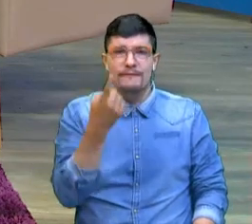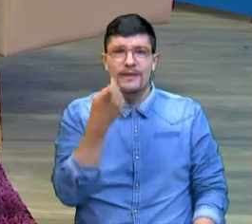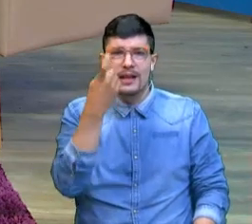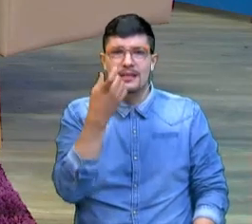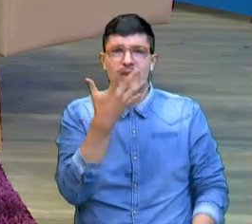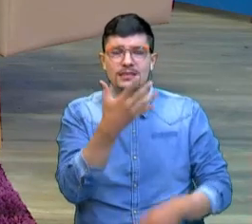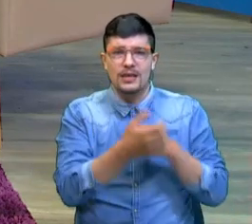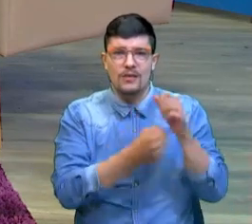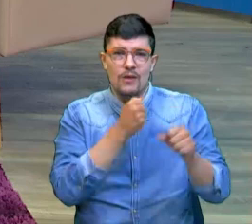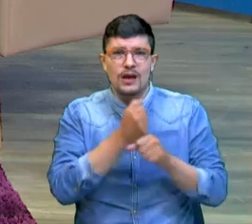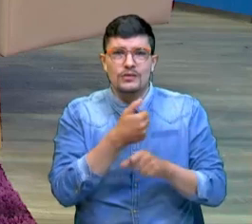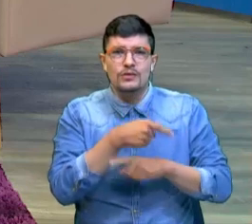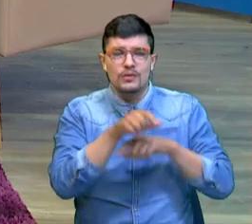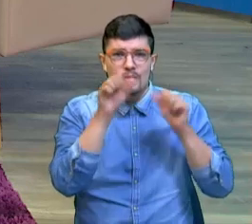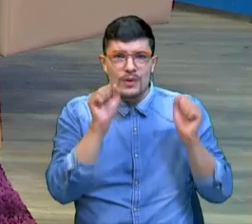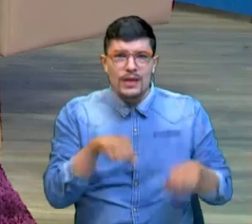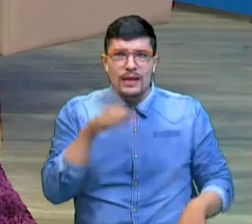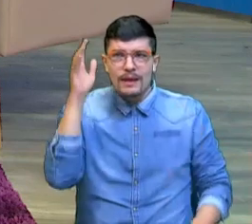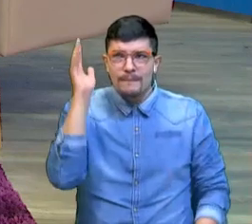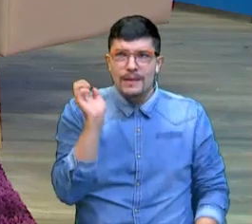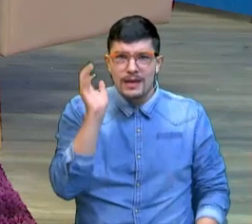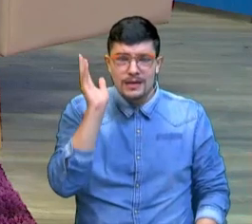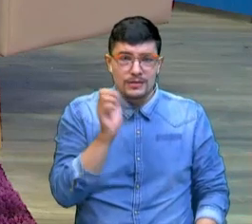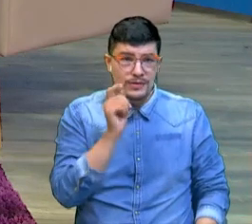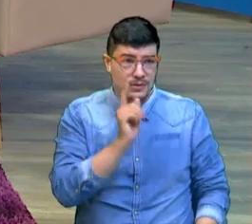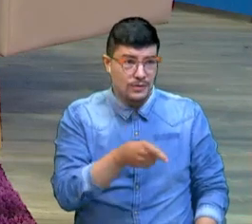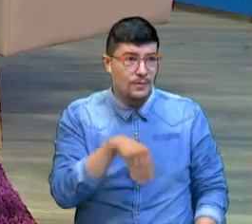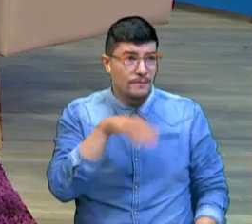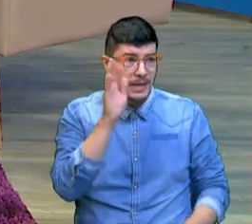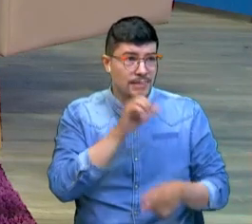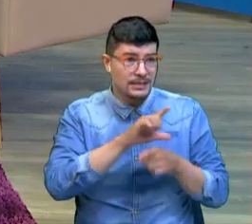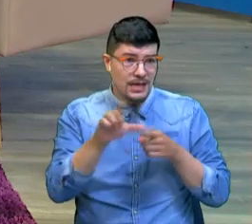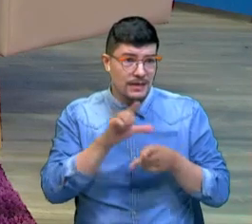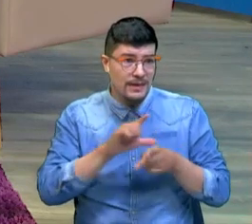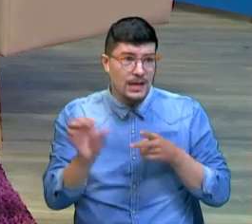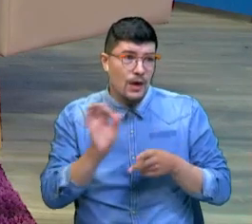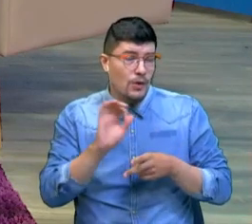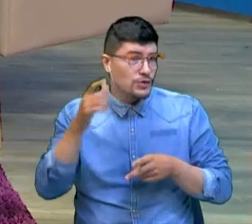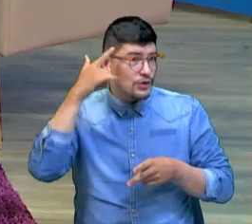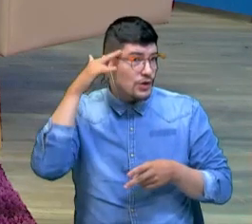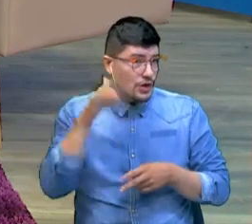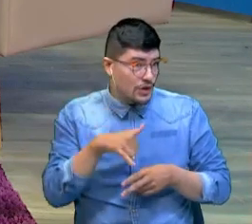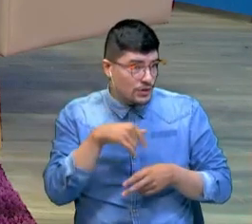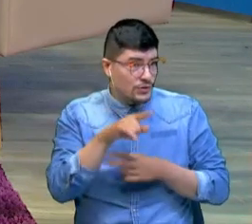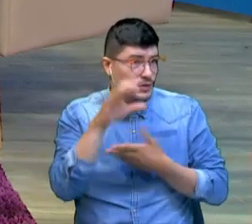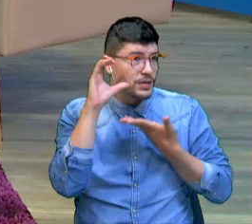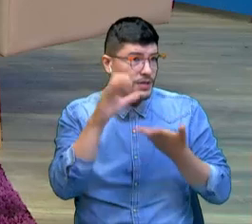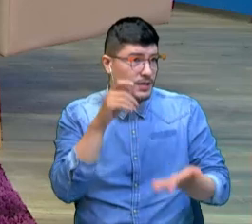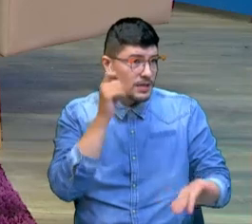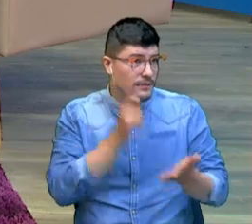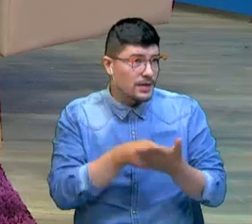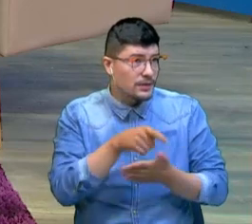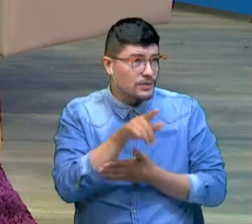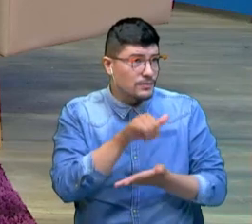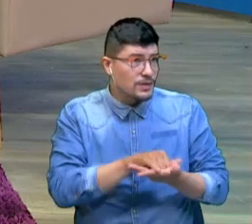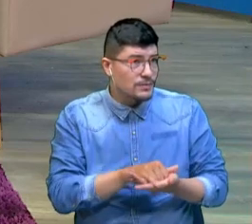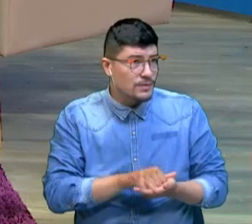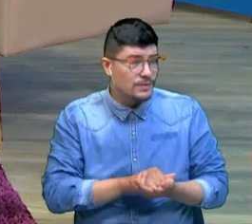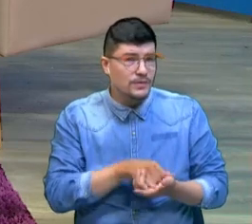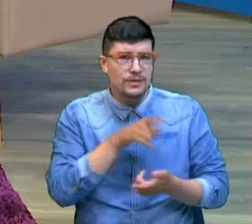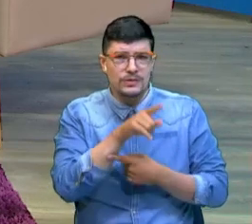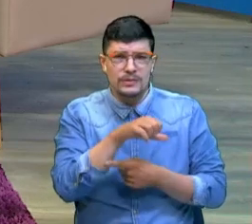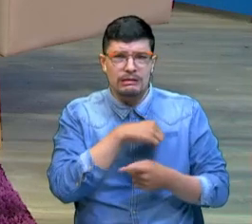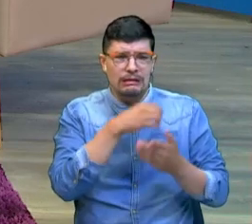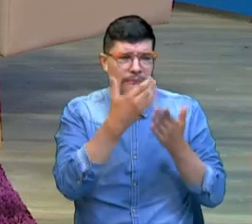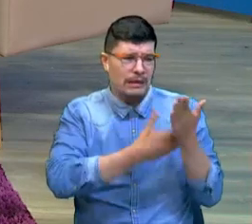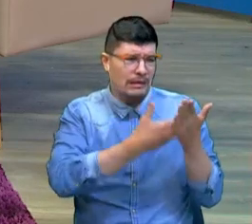para pensionarse, sale más con más semanas, ¿no? Me imagino. Pues se pasan las semanas, porque él tiene un papeleo